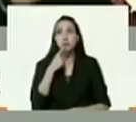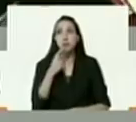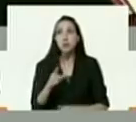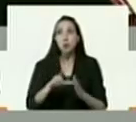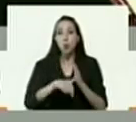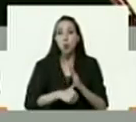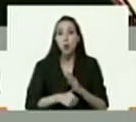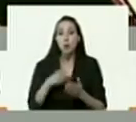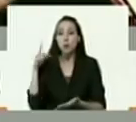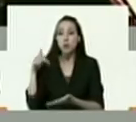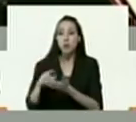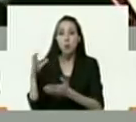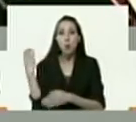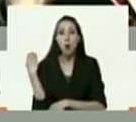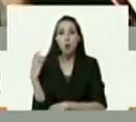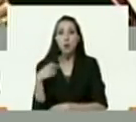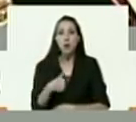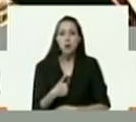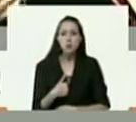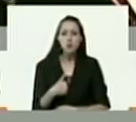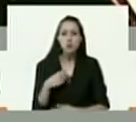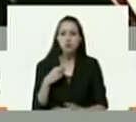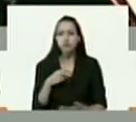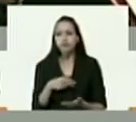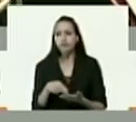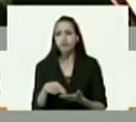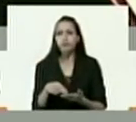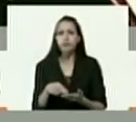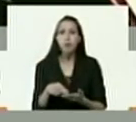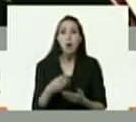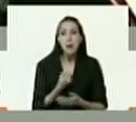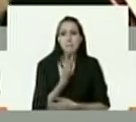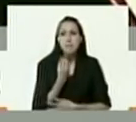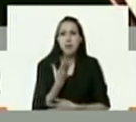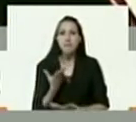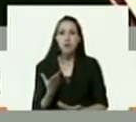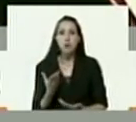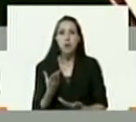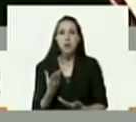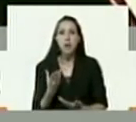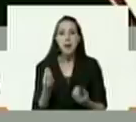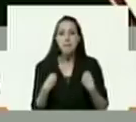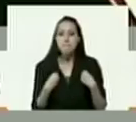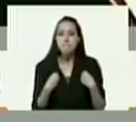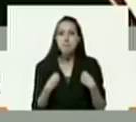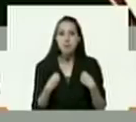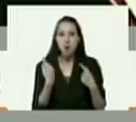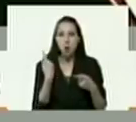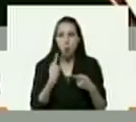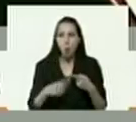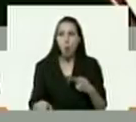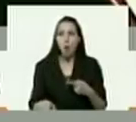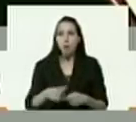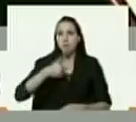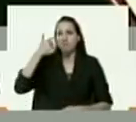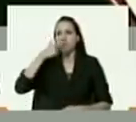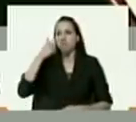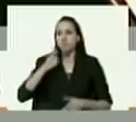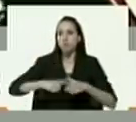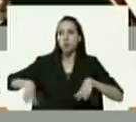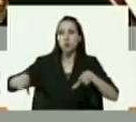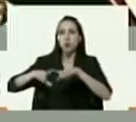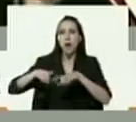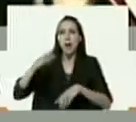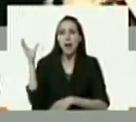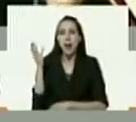Colombia? No, es que yo andaba pasando por ahí, por Miraflores, como si él viviera por allí. Él vivía en una zona rica, muy lejos de Miraflores, en Caracas.